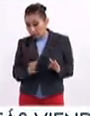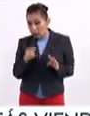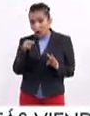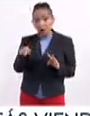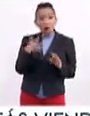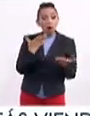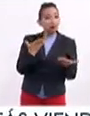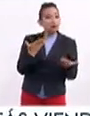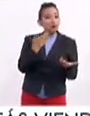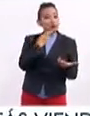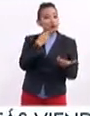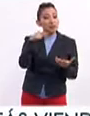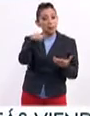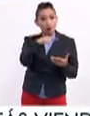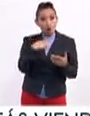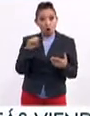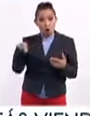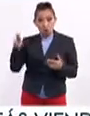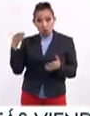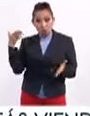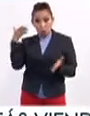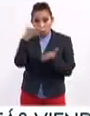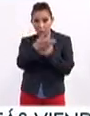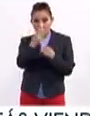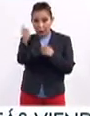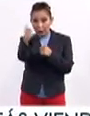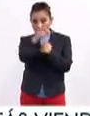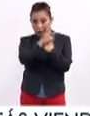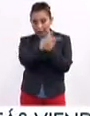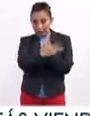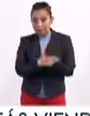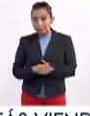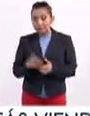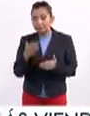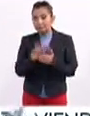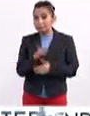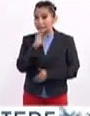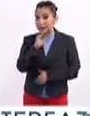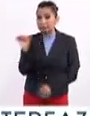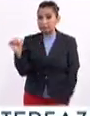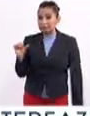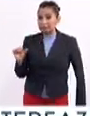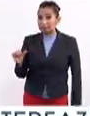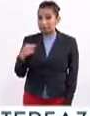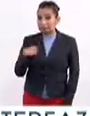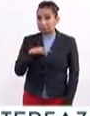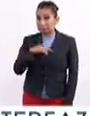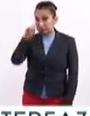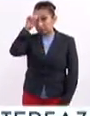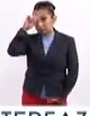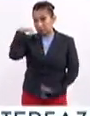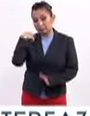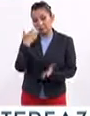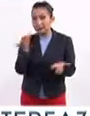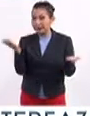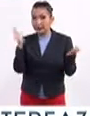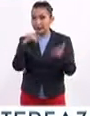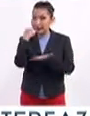derechos humanos por un órgano de Naciones Unidas en los países. Y no nos ha ido bien ahí. La recomendación es